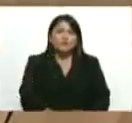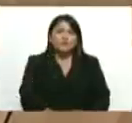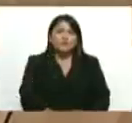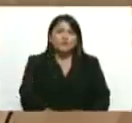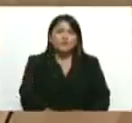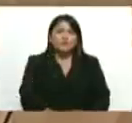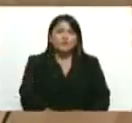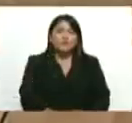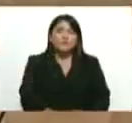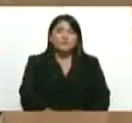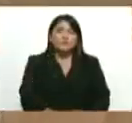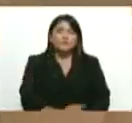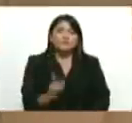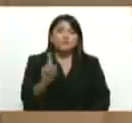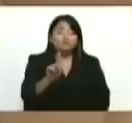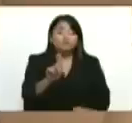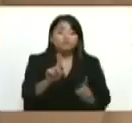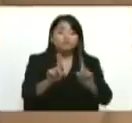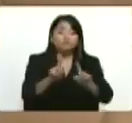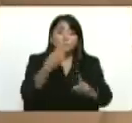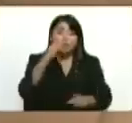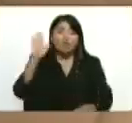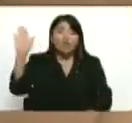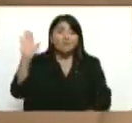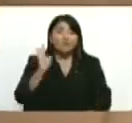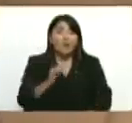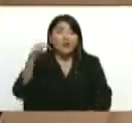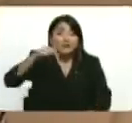Roberto Picón se puso ahí y los juramentamos.